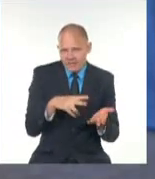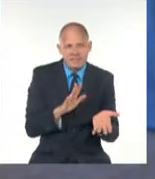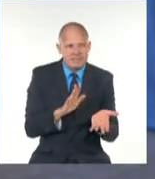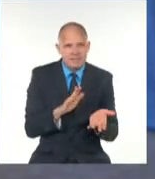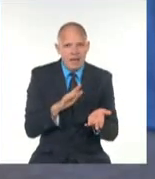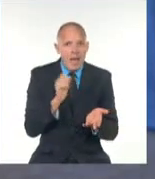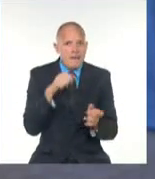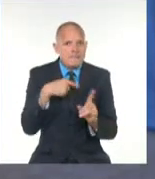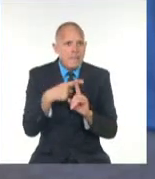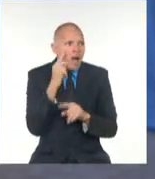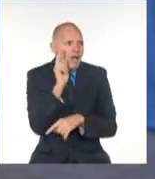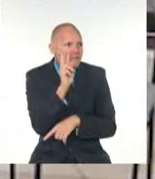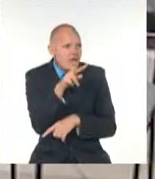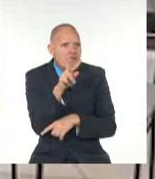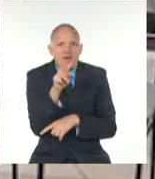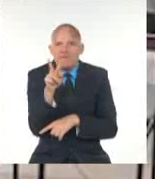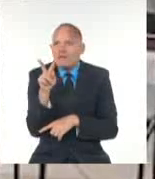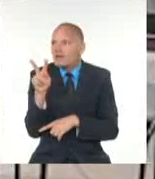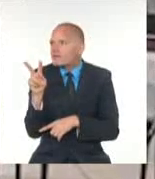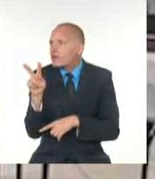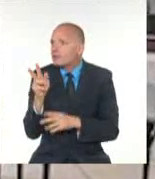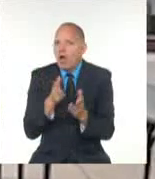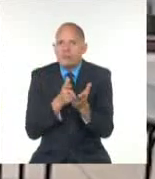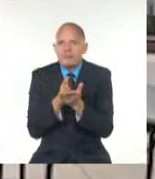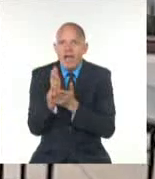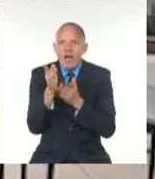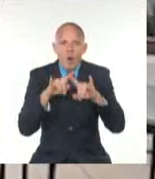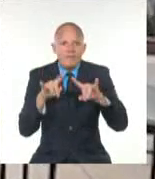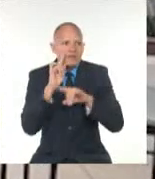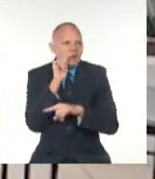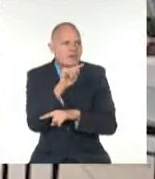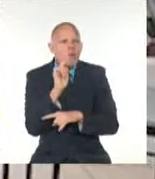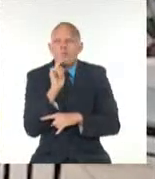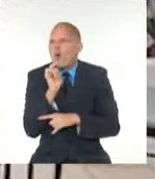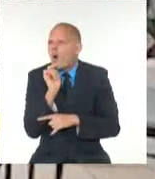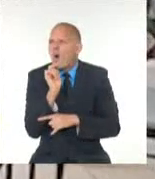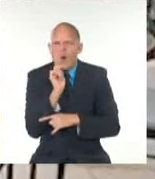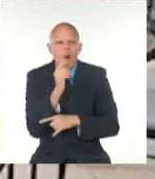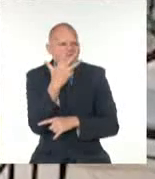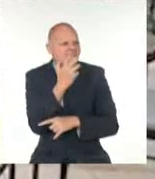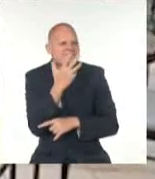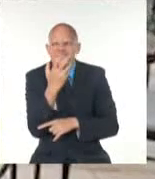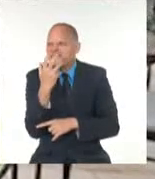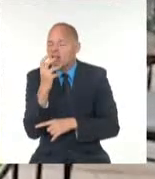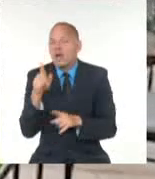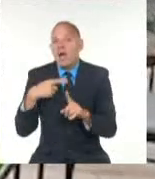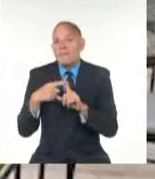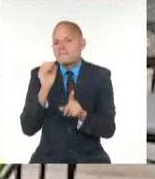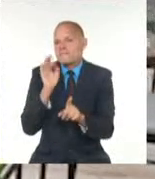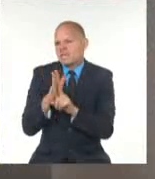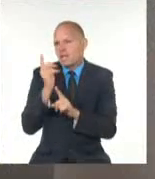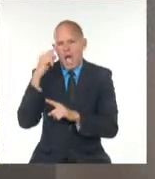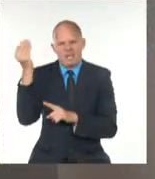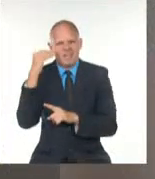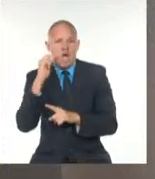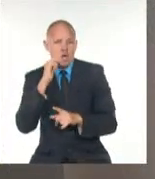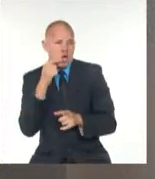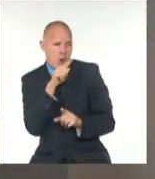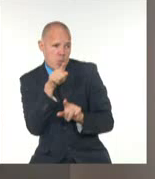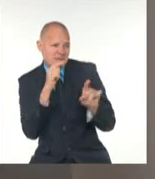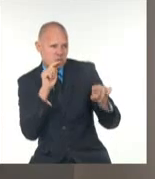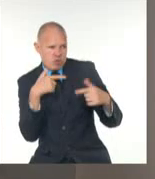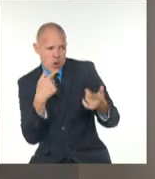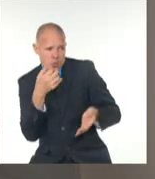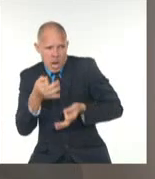otro universo cuando entré a la carrera. A partir de ahí me dedico a la crítica, a la curaduría, a procesos de investigación y de